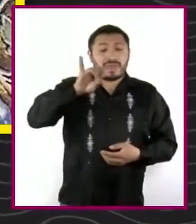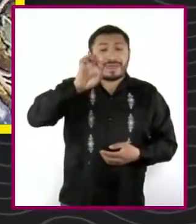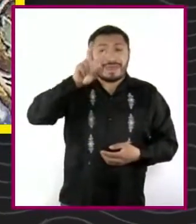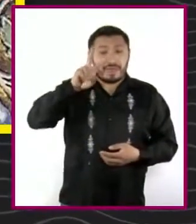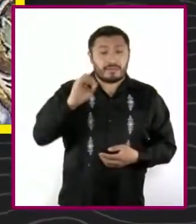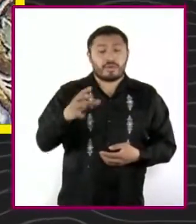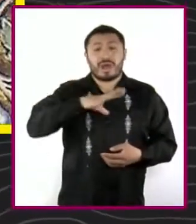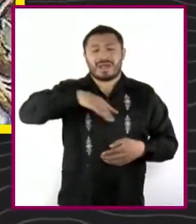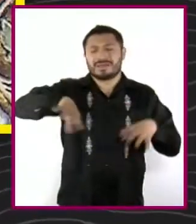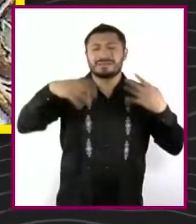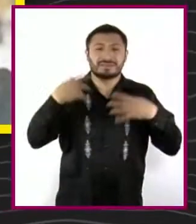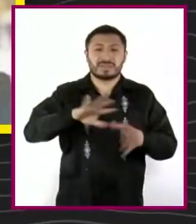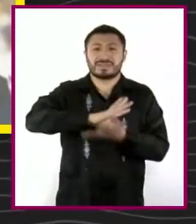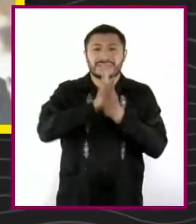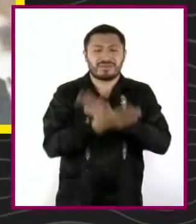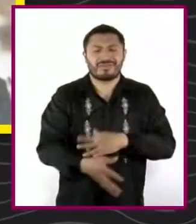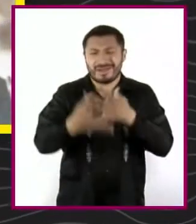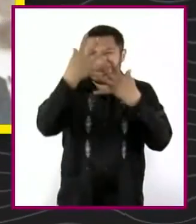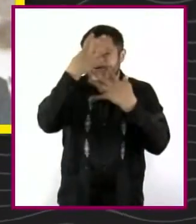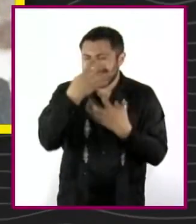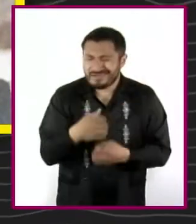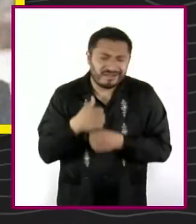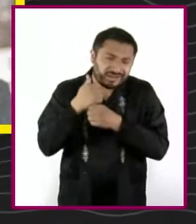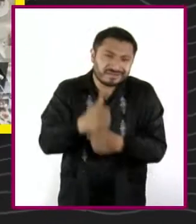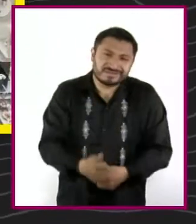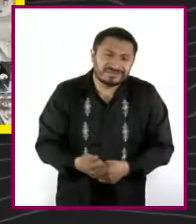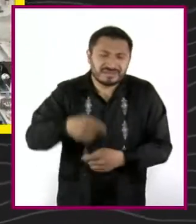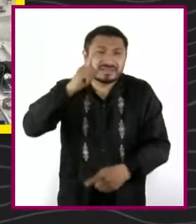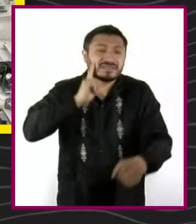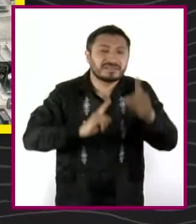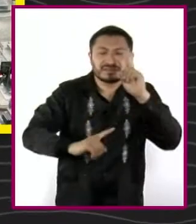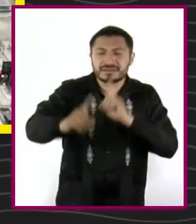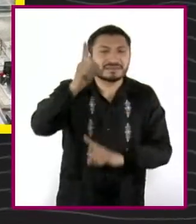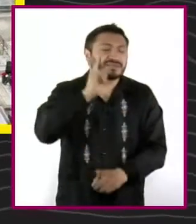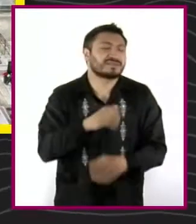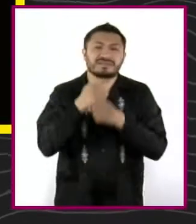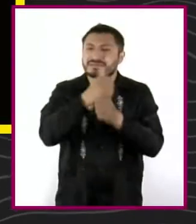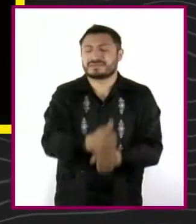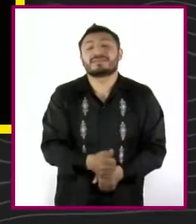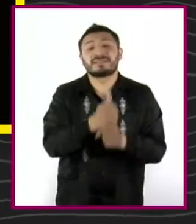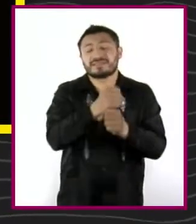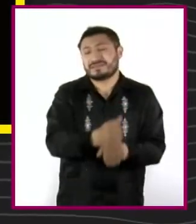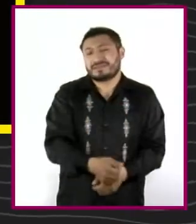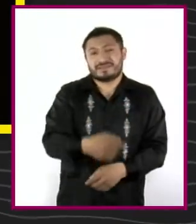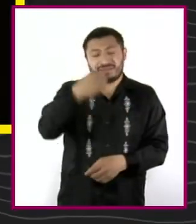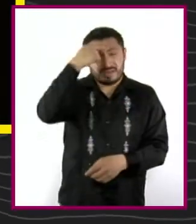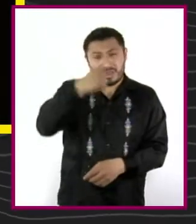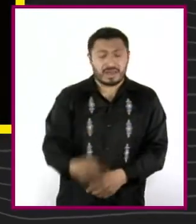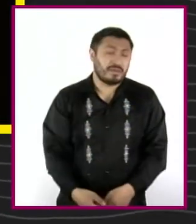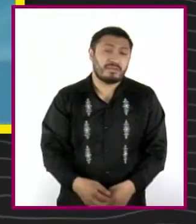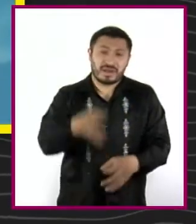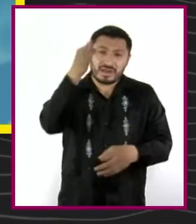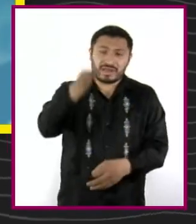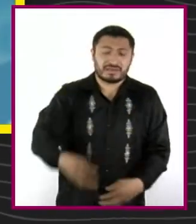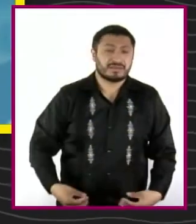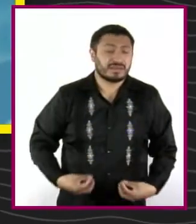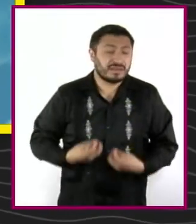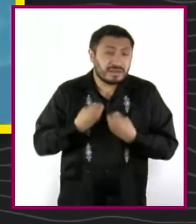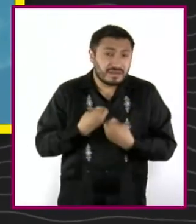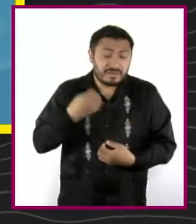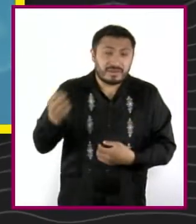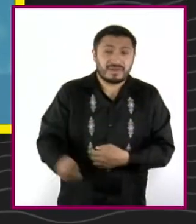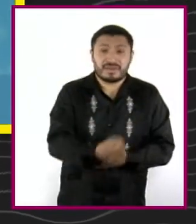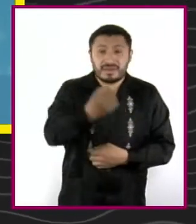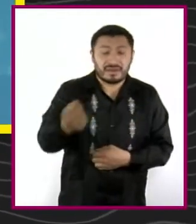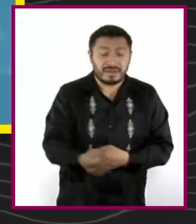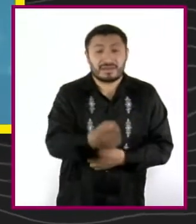un valle de lágrimas, en un sufrimiento que era preciso atravesar para merecer la vida eterna, para regresar